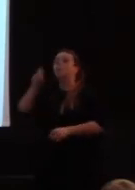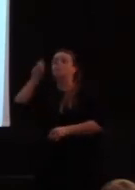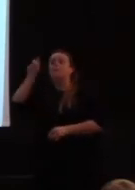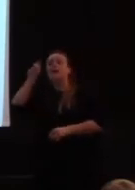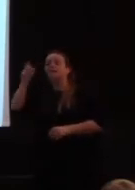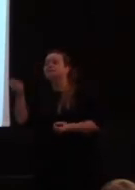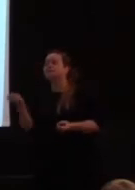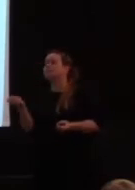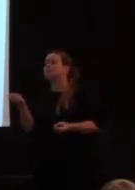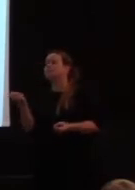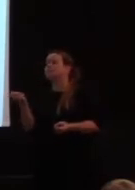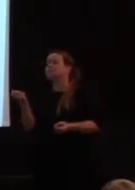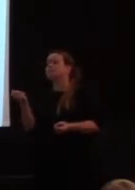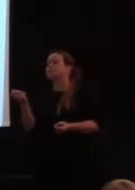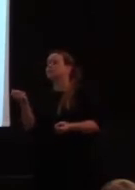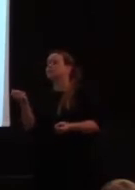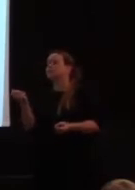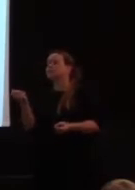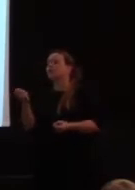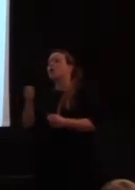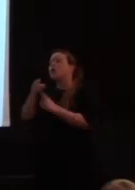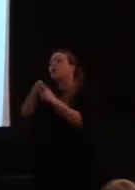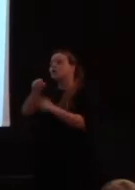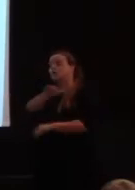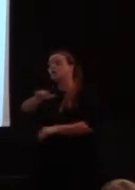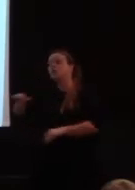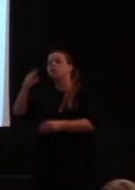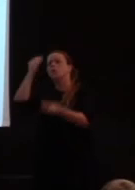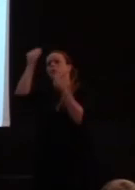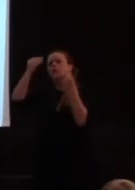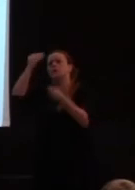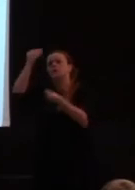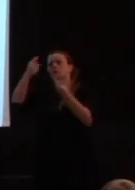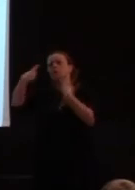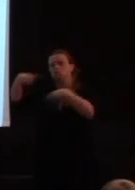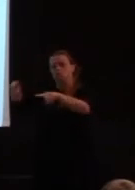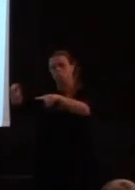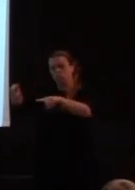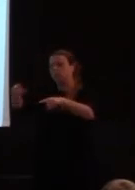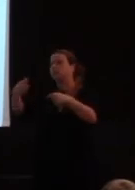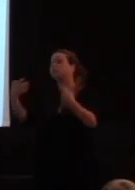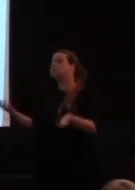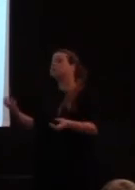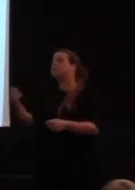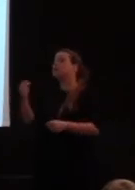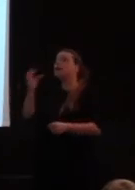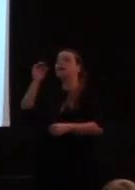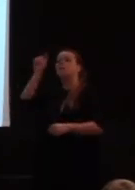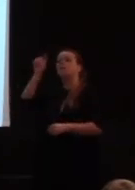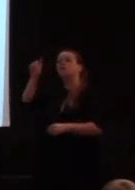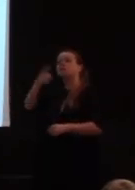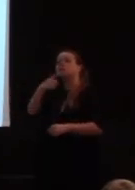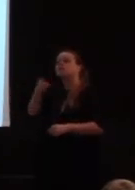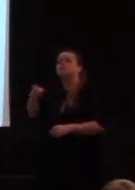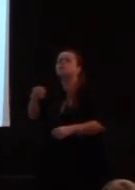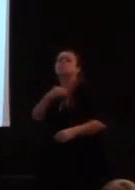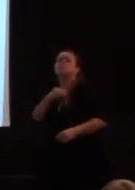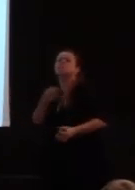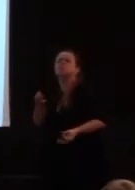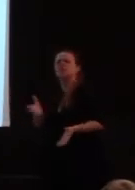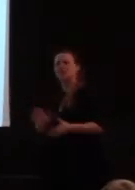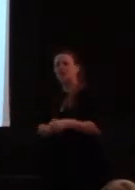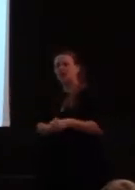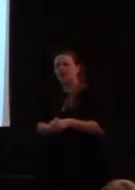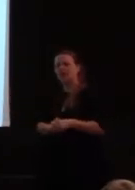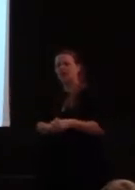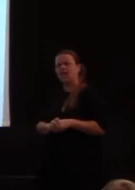que ellos piensen más, ¿no? Entonces ella le dice, ¿qué quiere decir exactamente? Y el niño